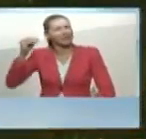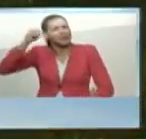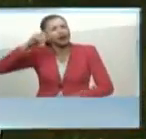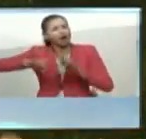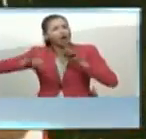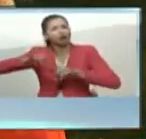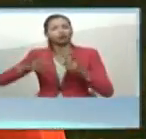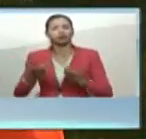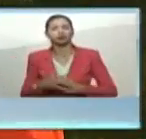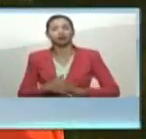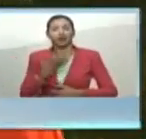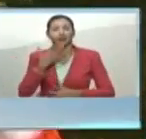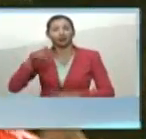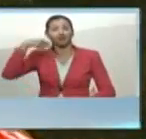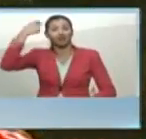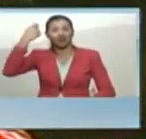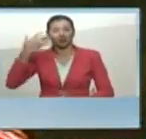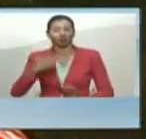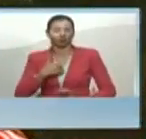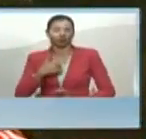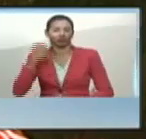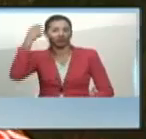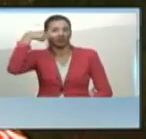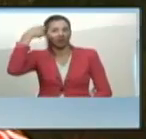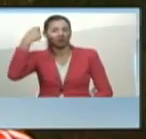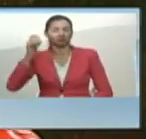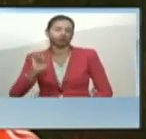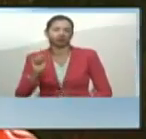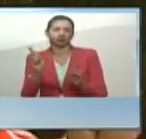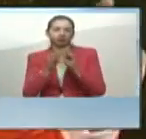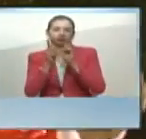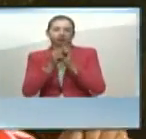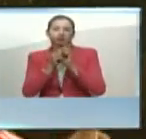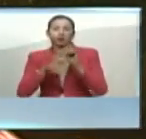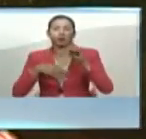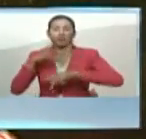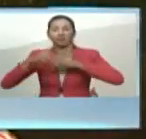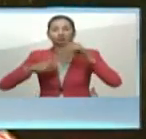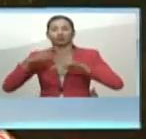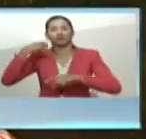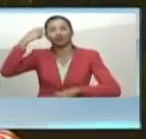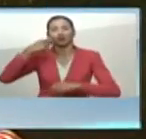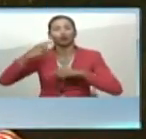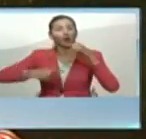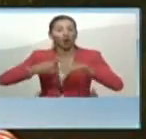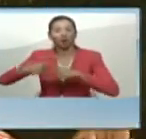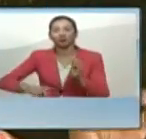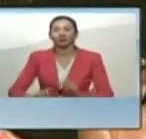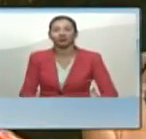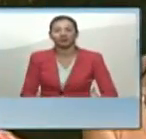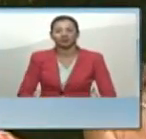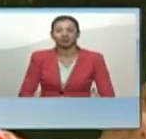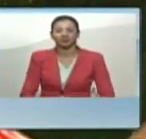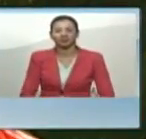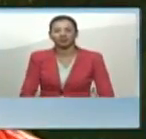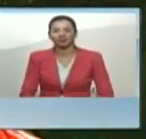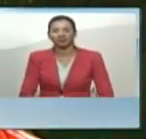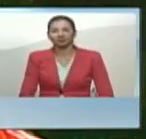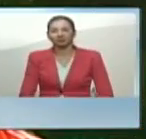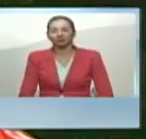que yo lancé este video. Un videíto. Uno puede producir videíto todos los días. Videíto lo